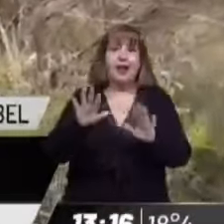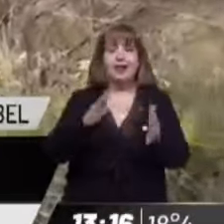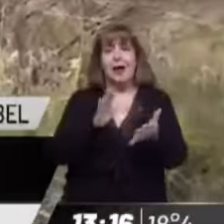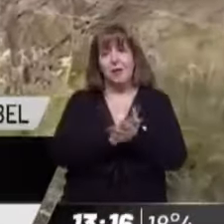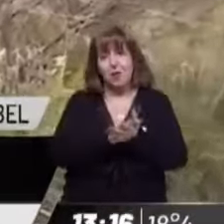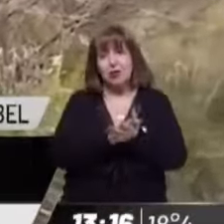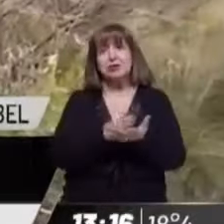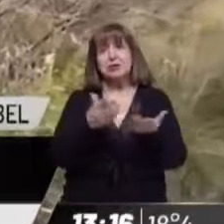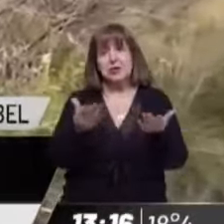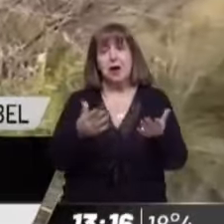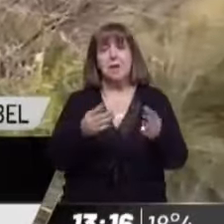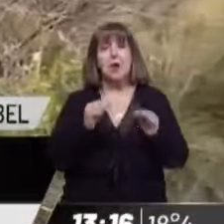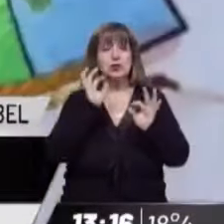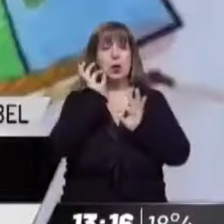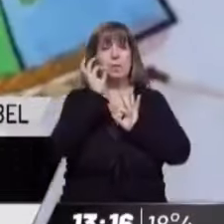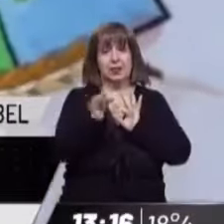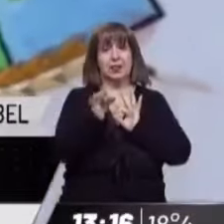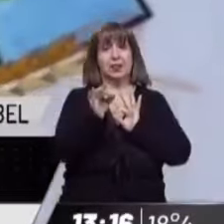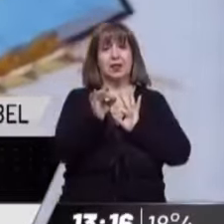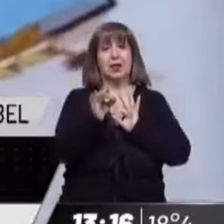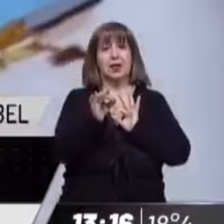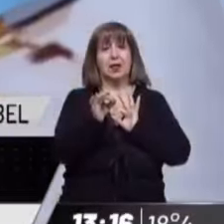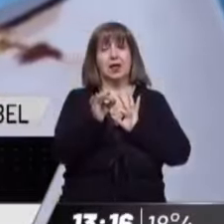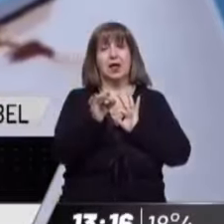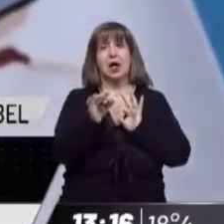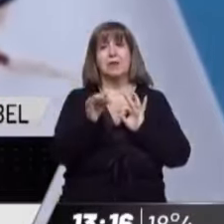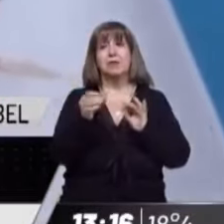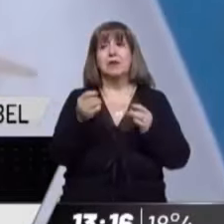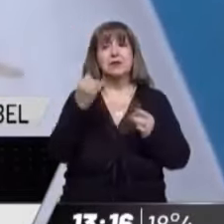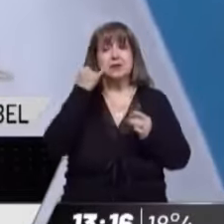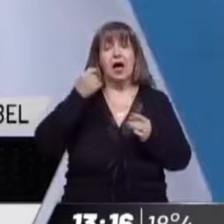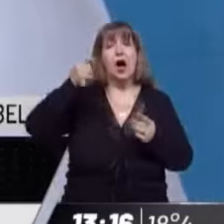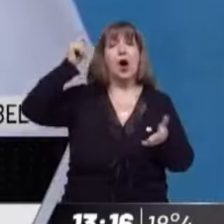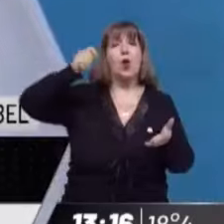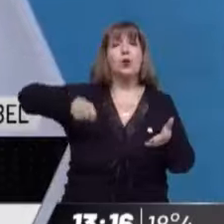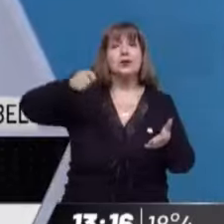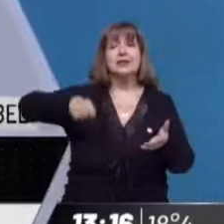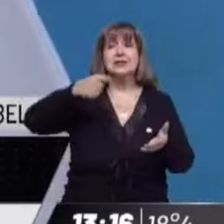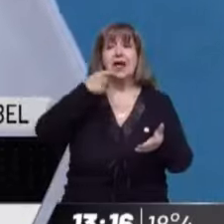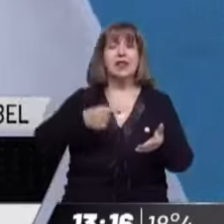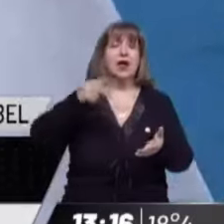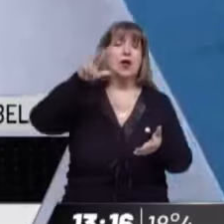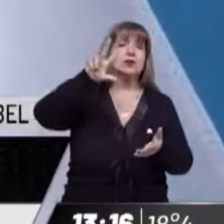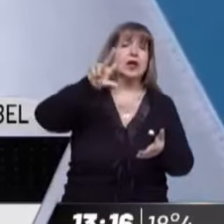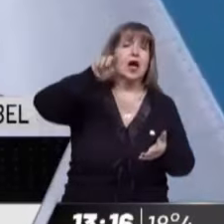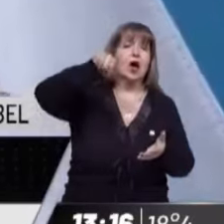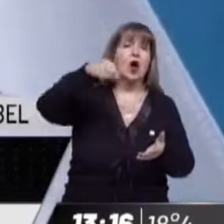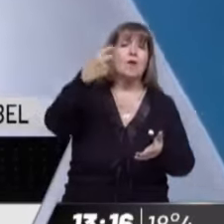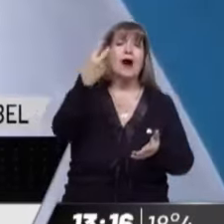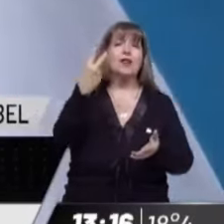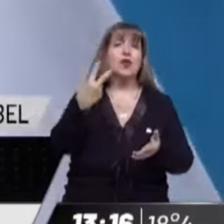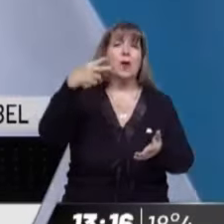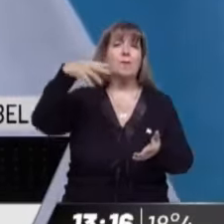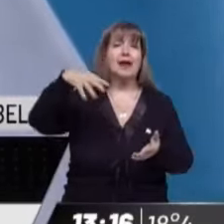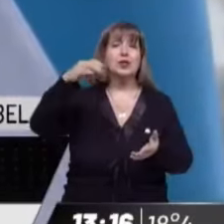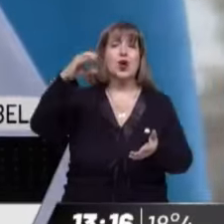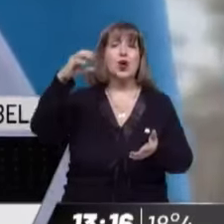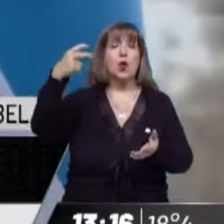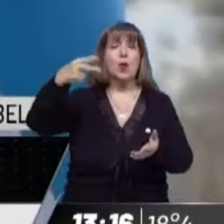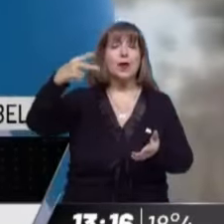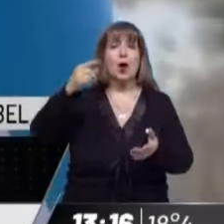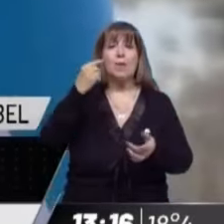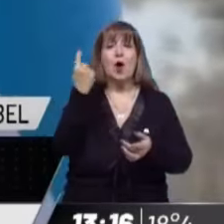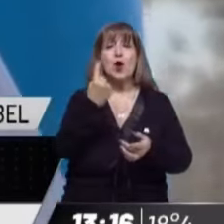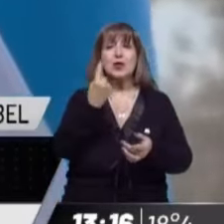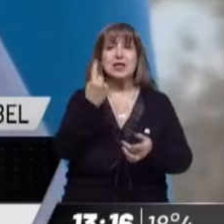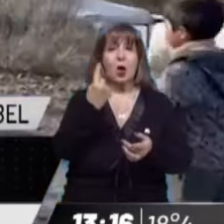pasando ahora. De hecho, está pasando un poquito más de lo que pide la justicia, que es el 3,2 metros cúbicos por segundo. Pero en